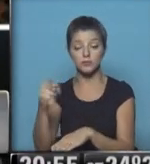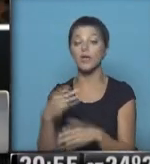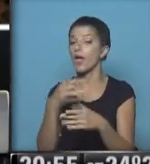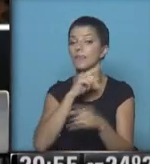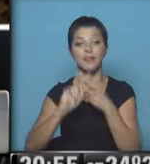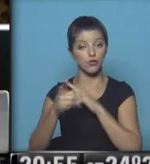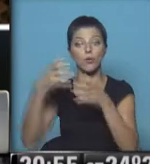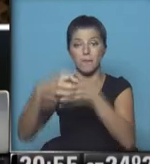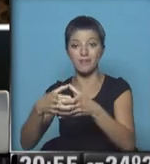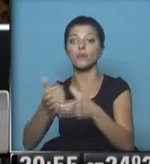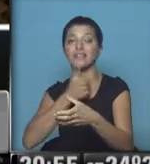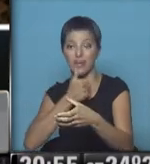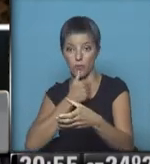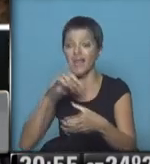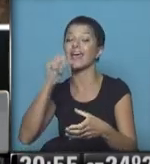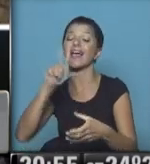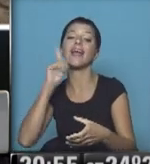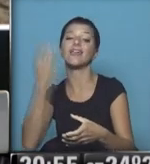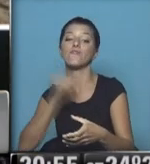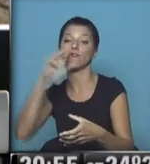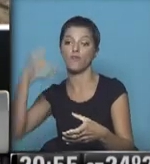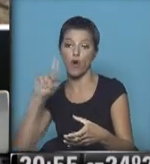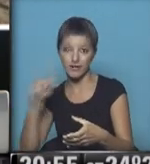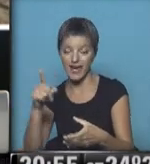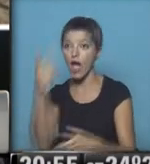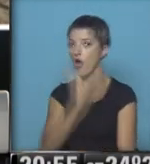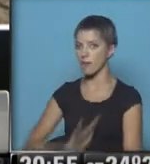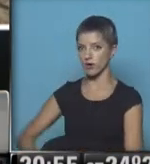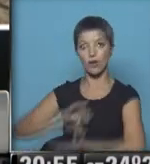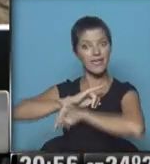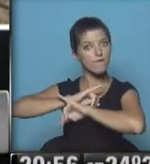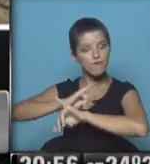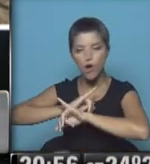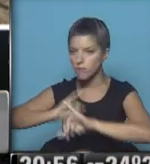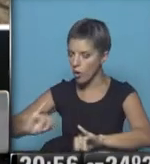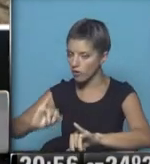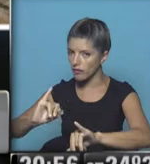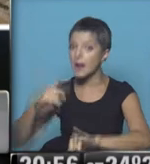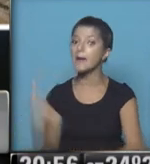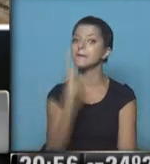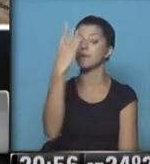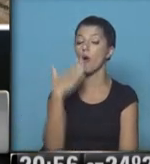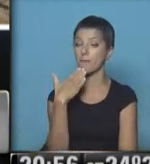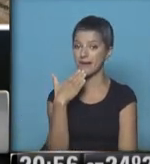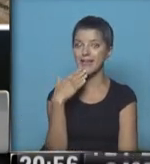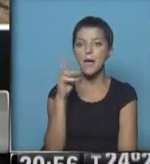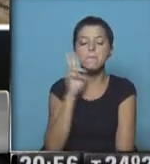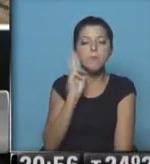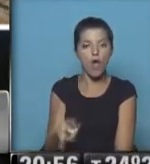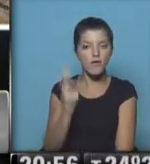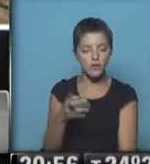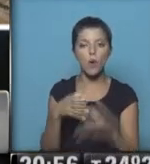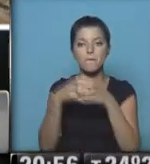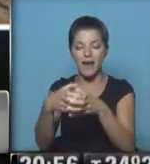vaso de agua en el estado de california hay una orden del gobernador brown del primero de abril que está prohibido dar